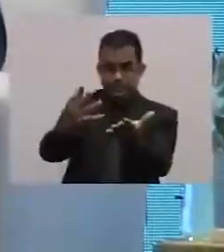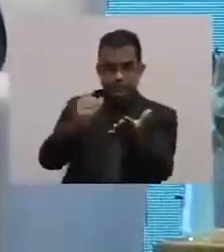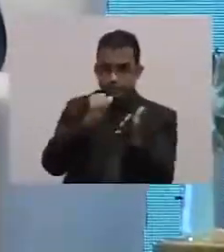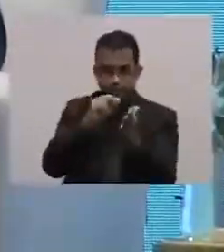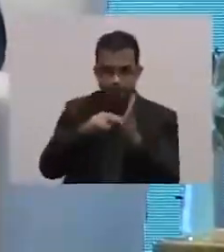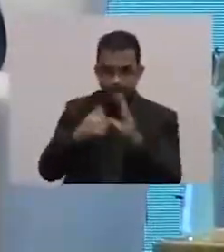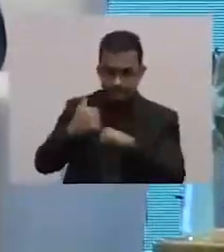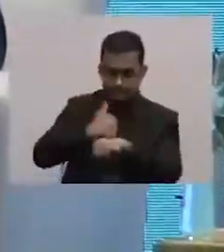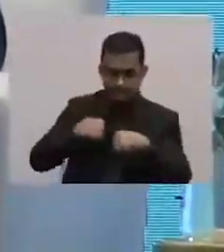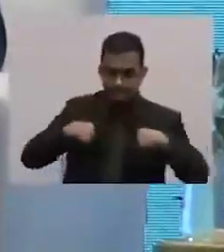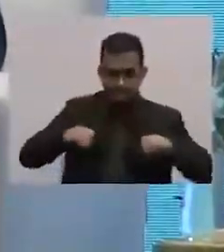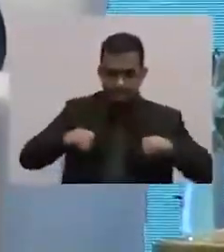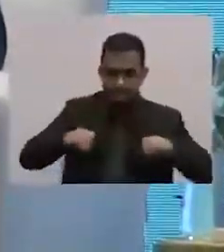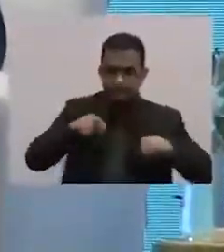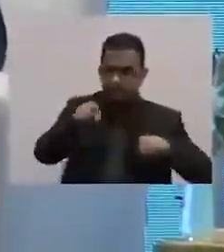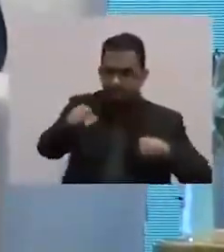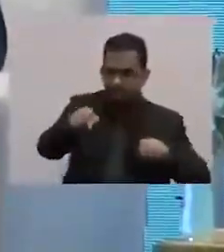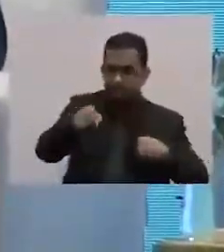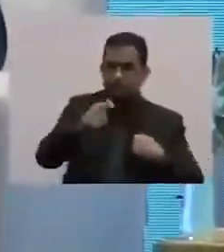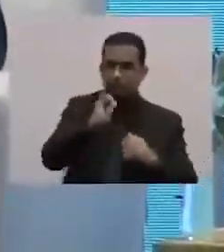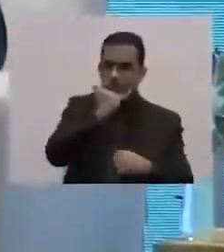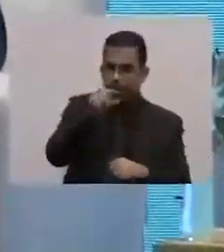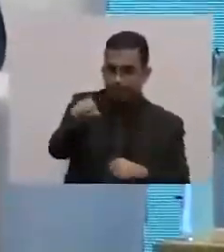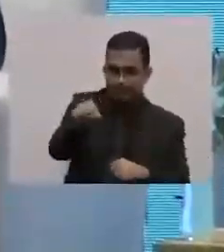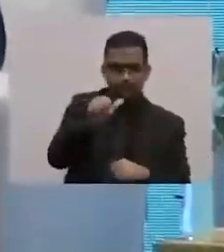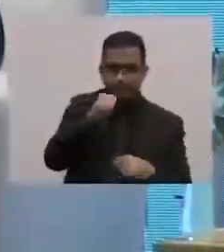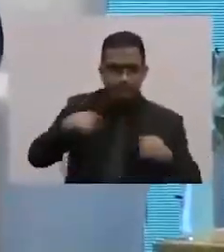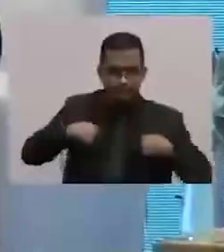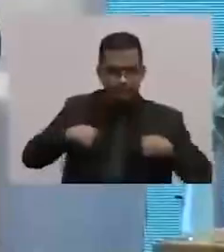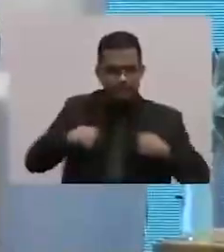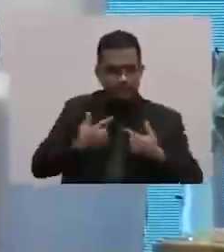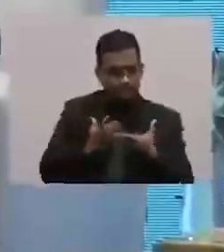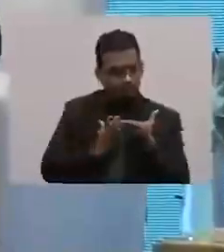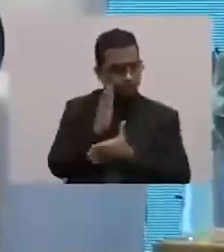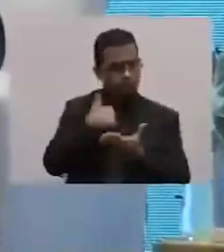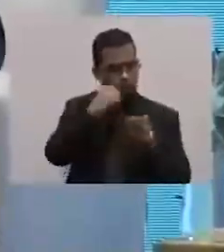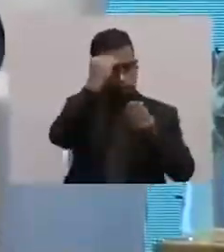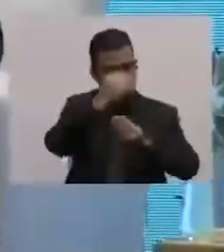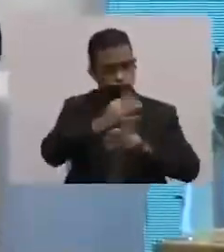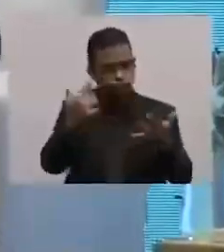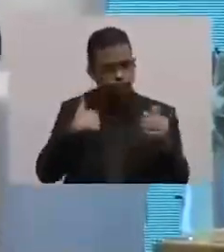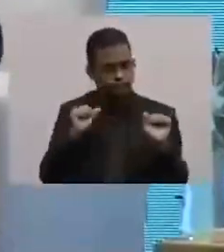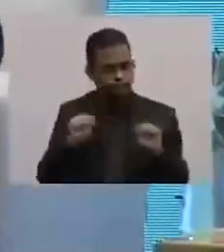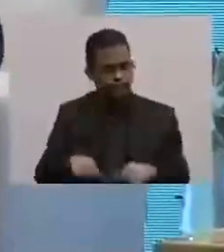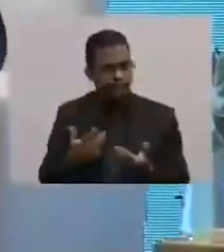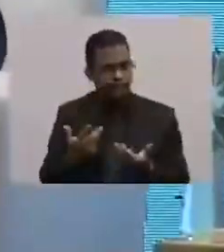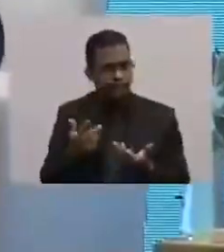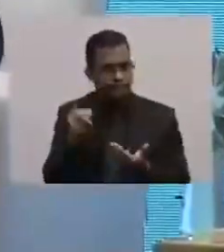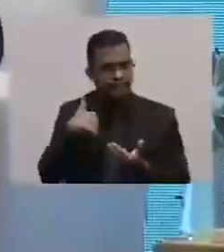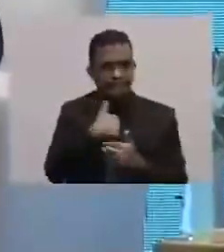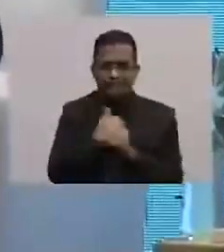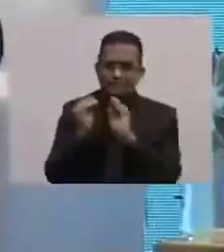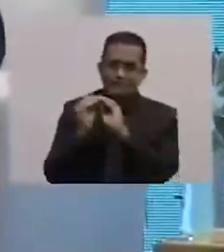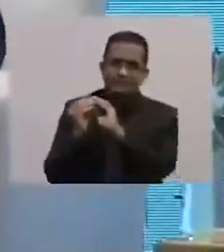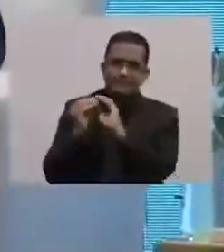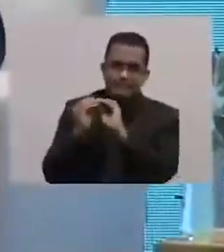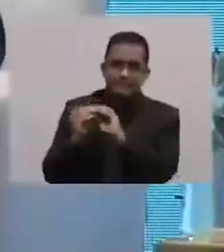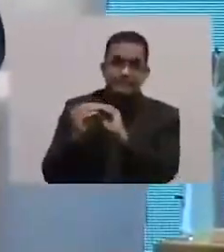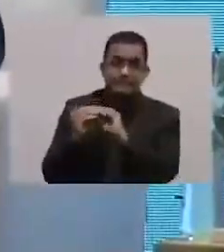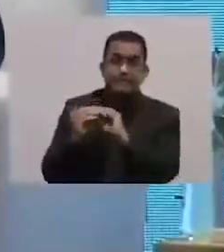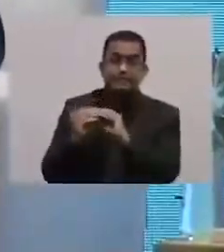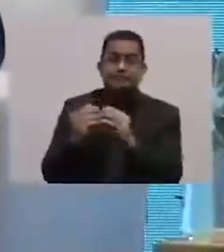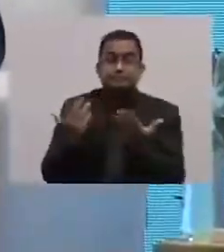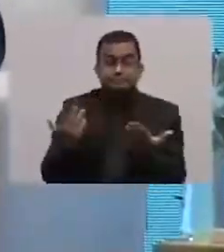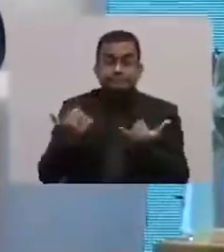Código Penal, pero como ustedes saben, el Código tiene todos los inconvenientes de no haber podido salir del Congreso y por tanto se